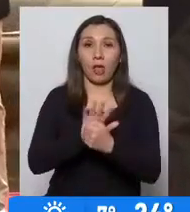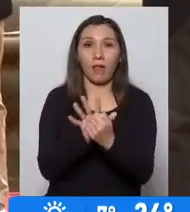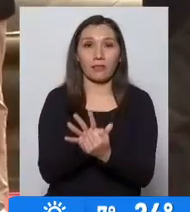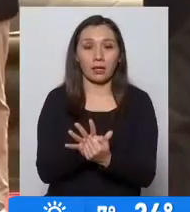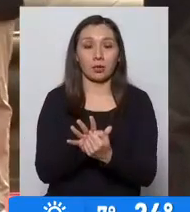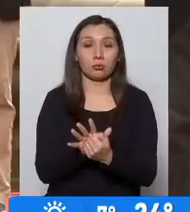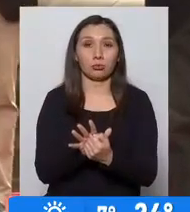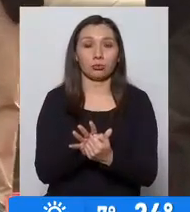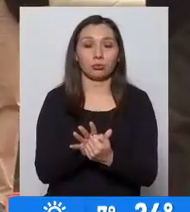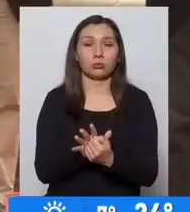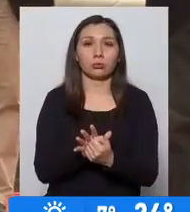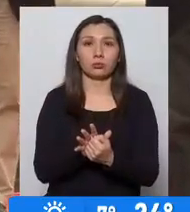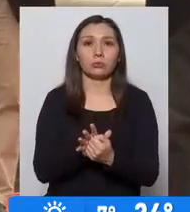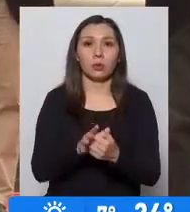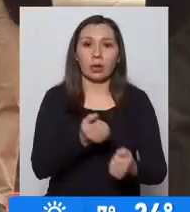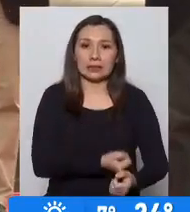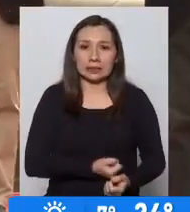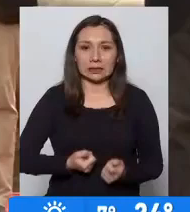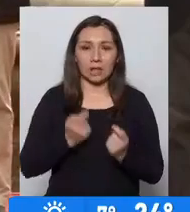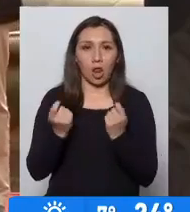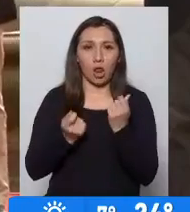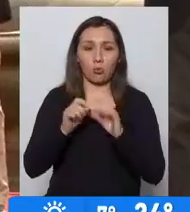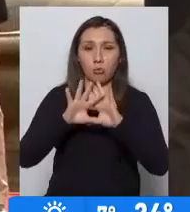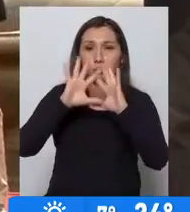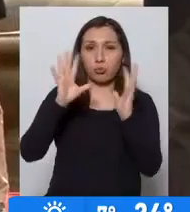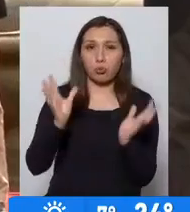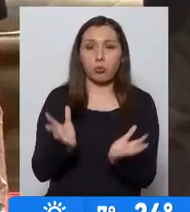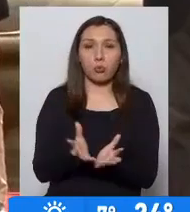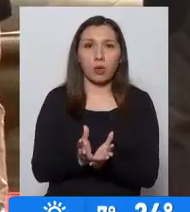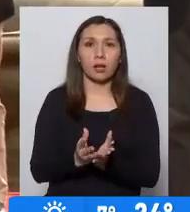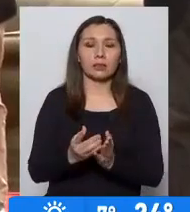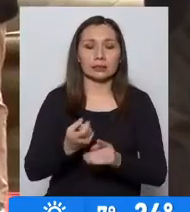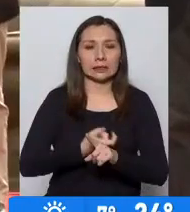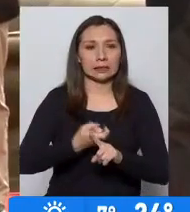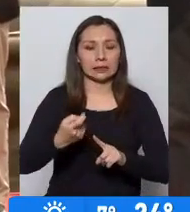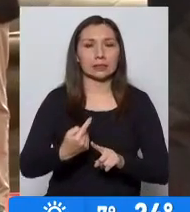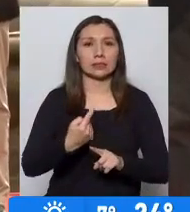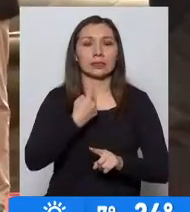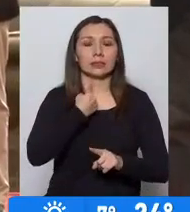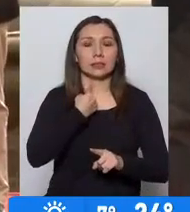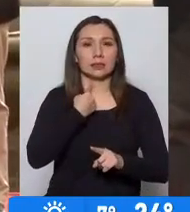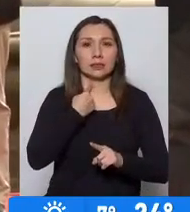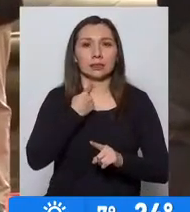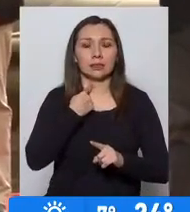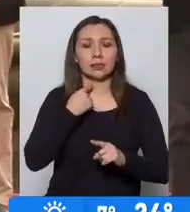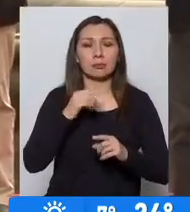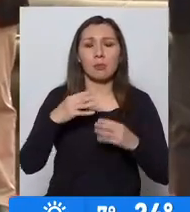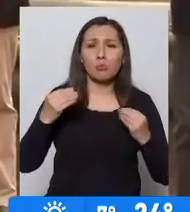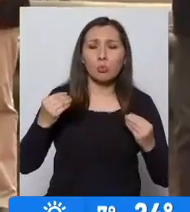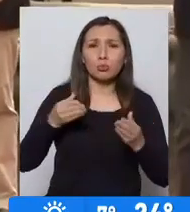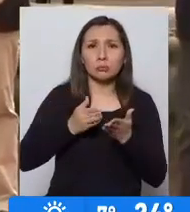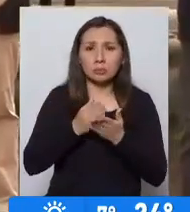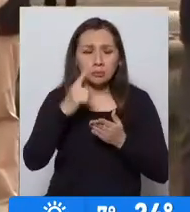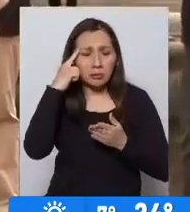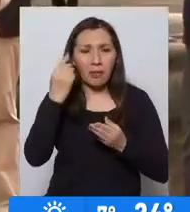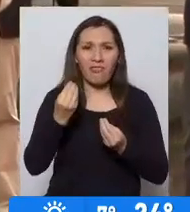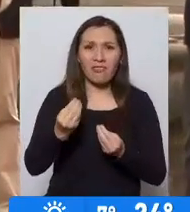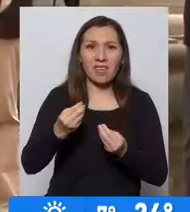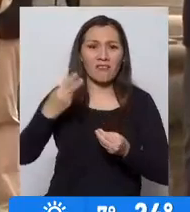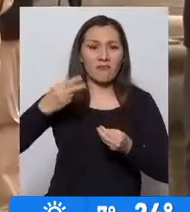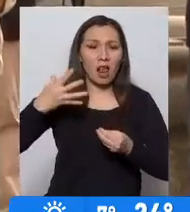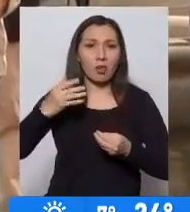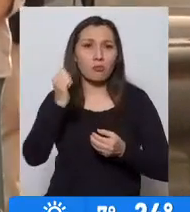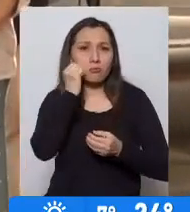coronavirus, la recesión mundial, amenazan principios, valores y bienes muy